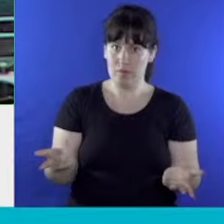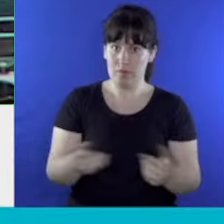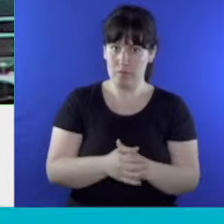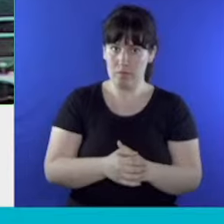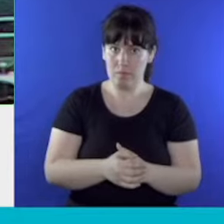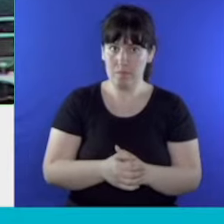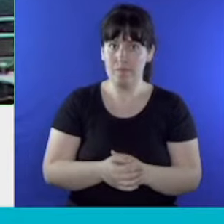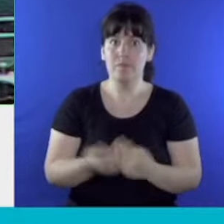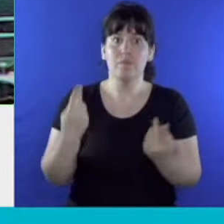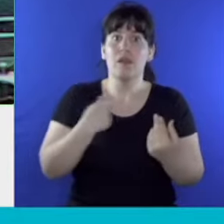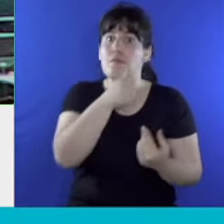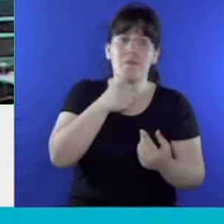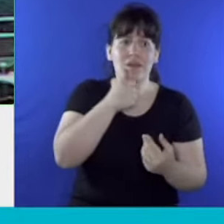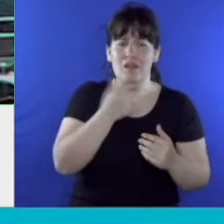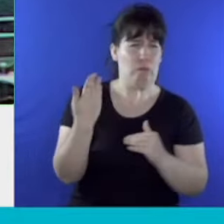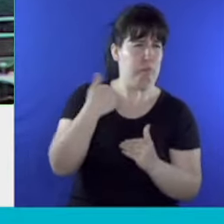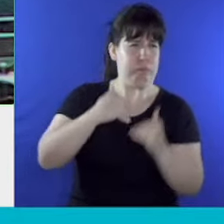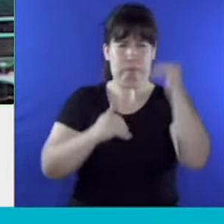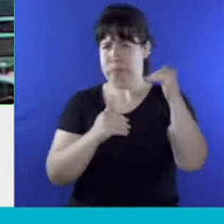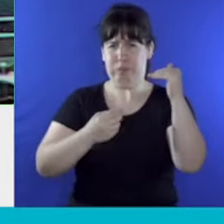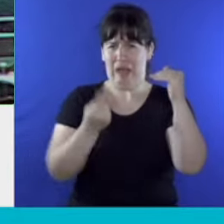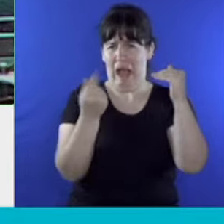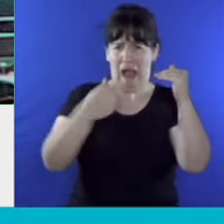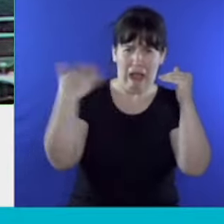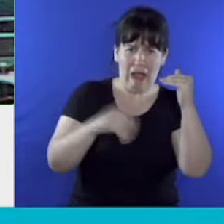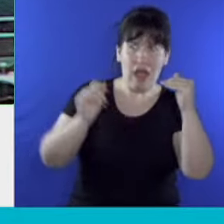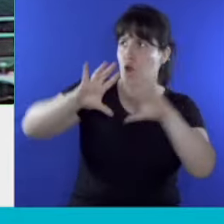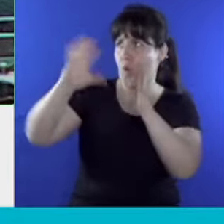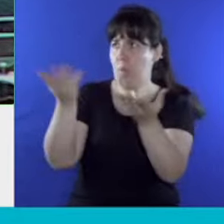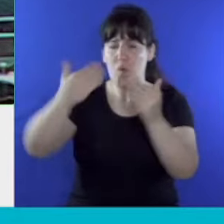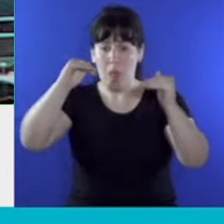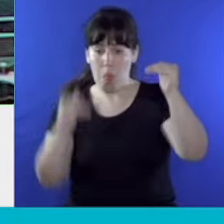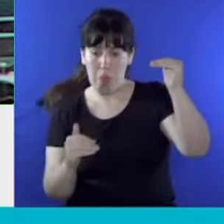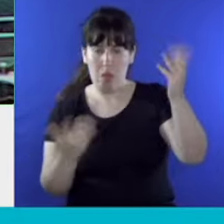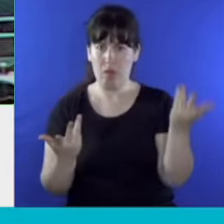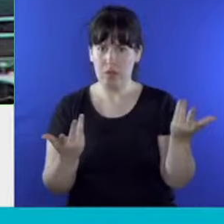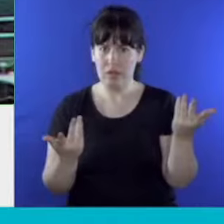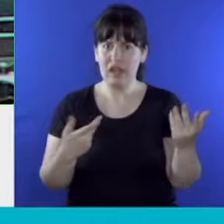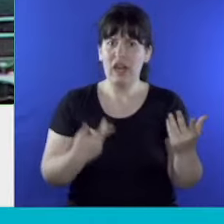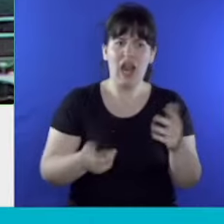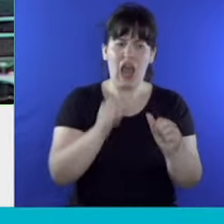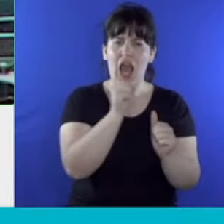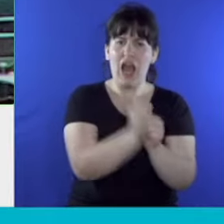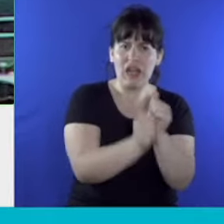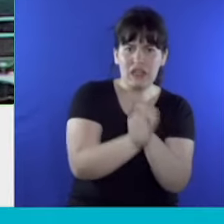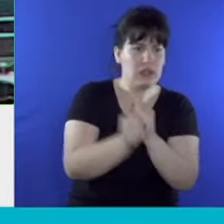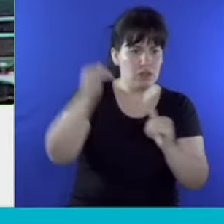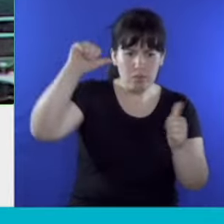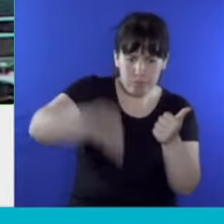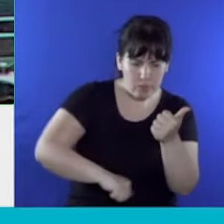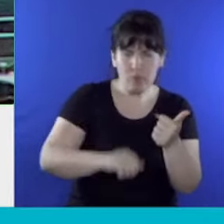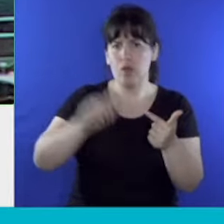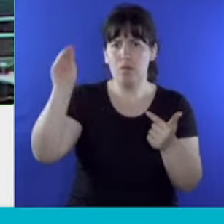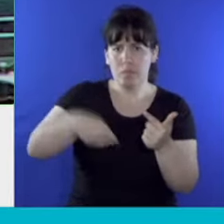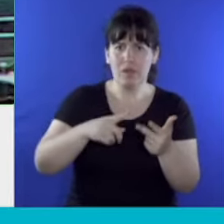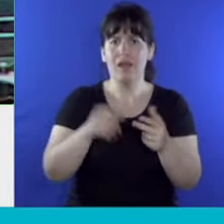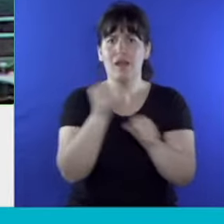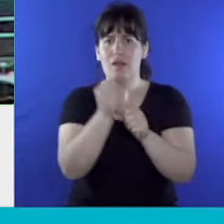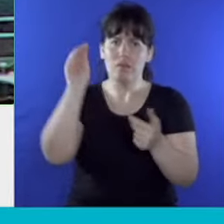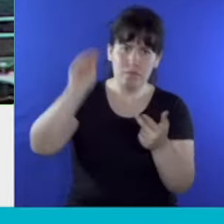Con medicamentos más caros que en cualquier parte del mundo. Con caída de la industria, caída del empleo, crecimiento